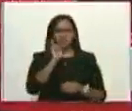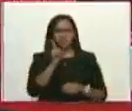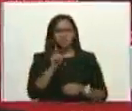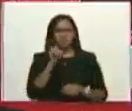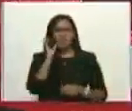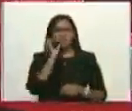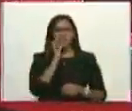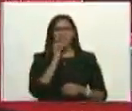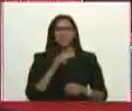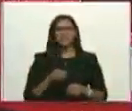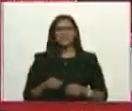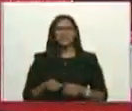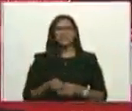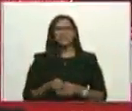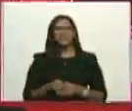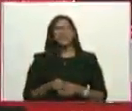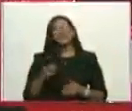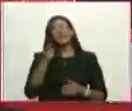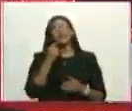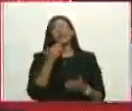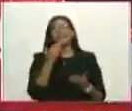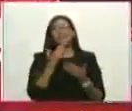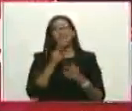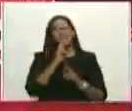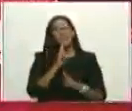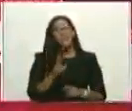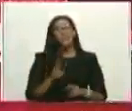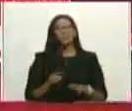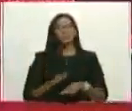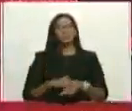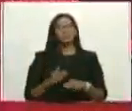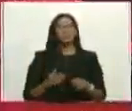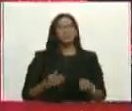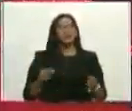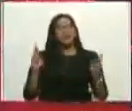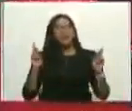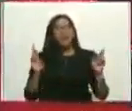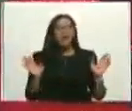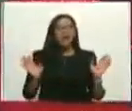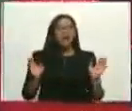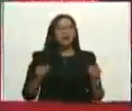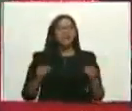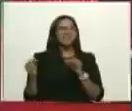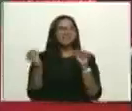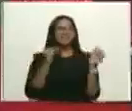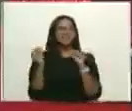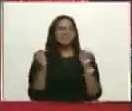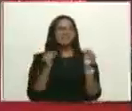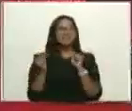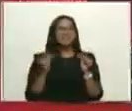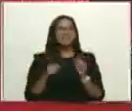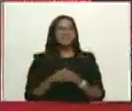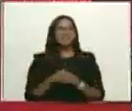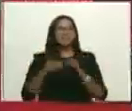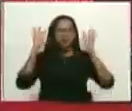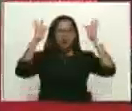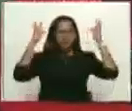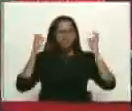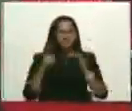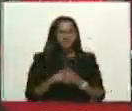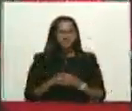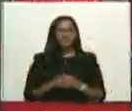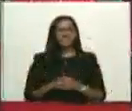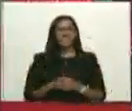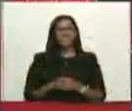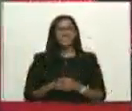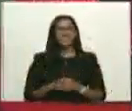presidente, que alguien le responda. Entonces, ojalá aceptar un debate con el conde. No, ay, sería Dios buenísimo. Querido, el